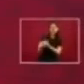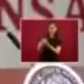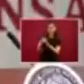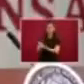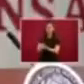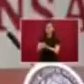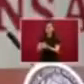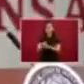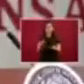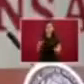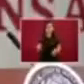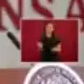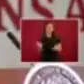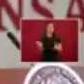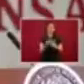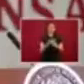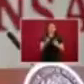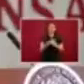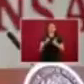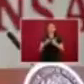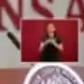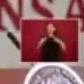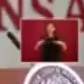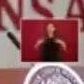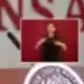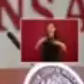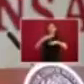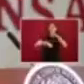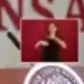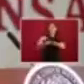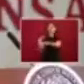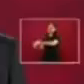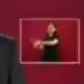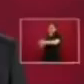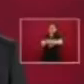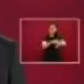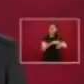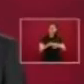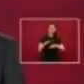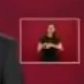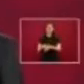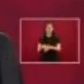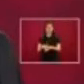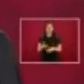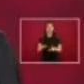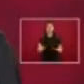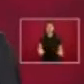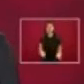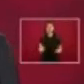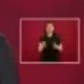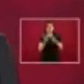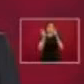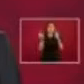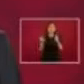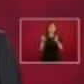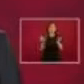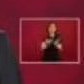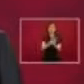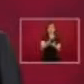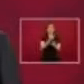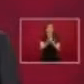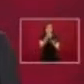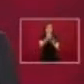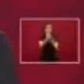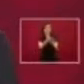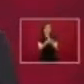rendir cuenta de la complejidad de lo que es el tejido económico. Hay grandes empresas que son muy vulnerables porque están muy